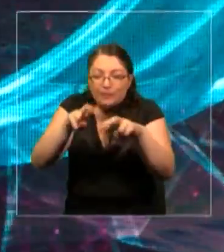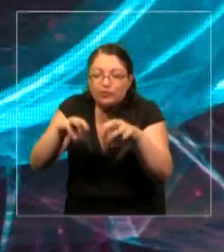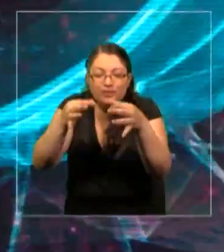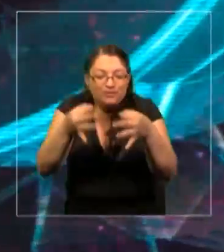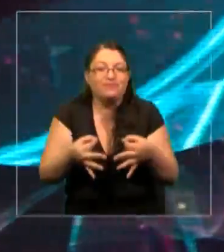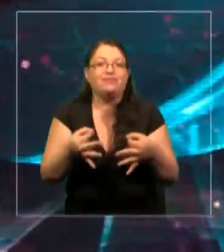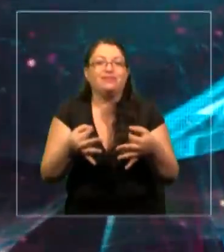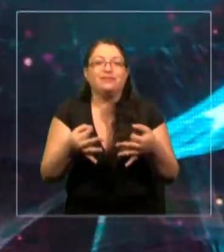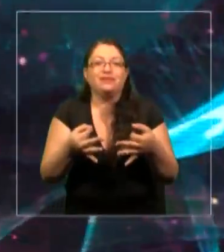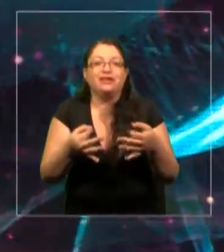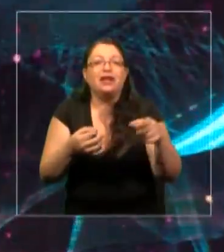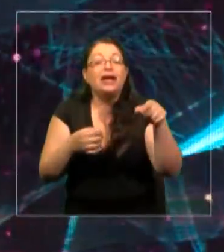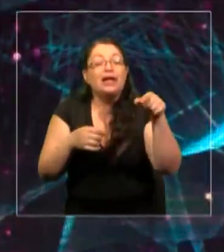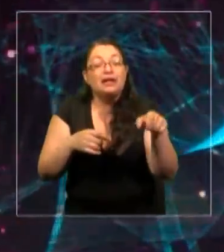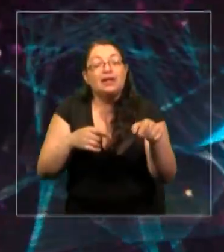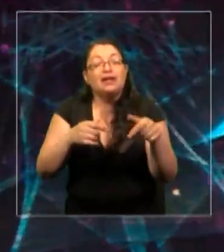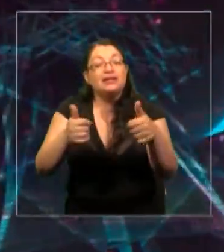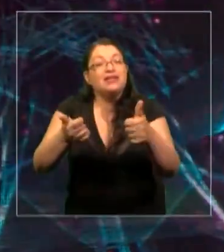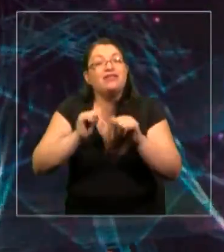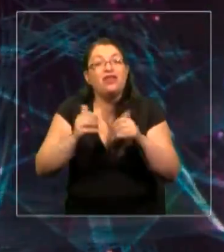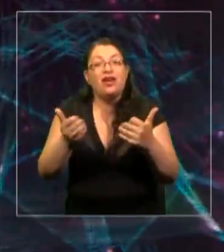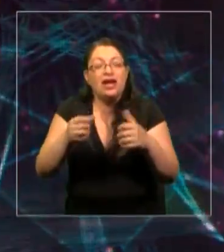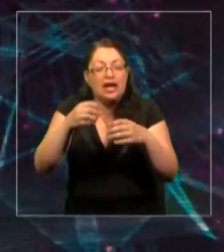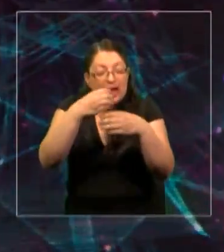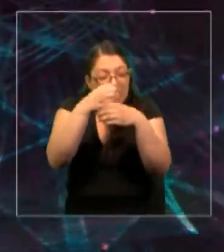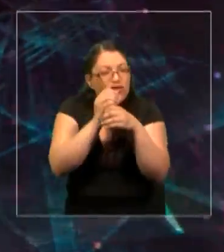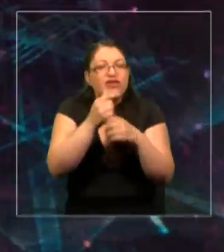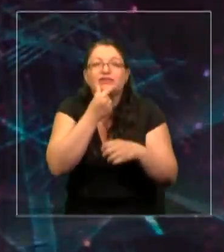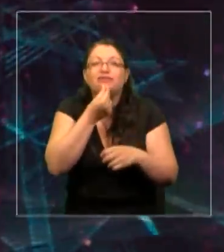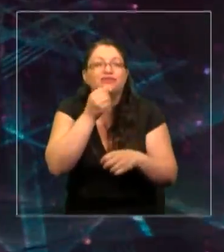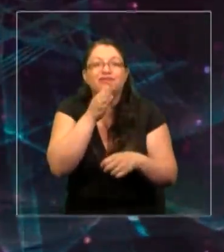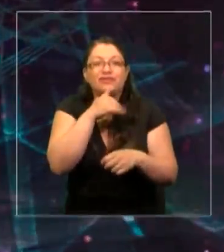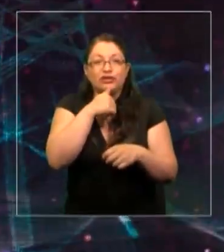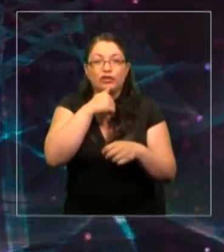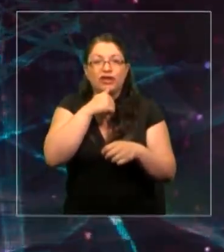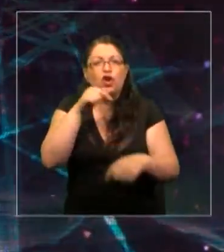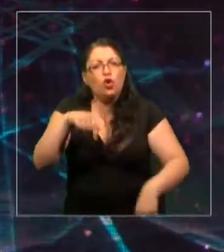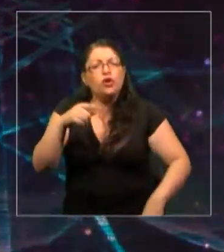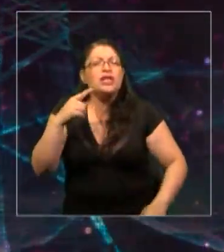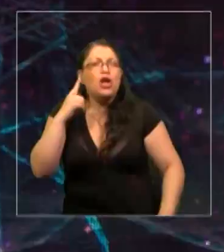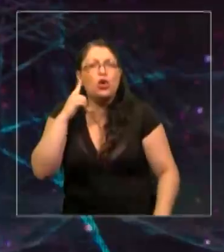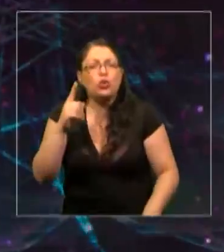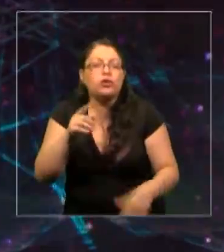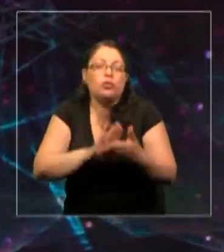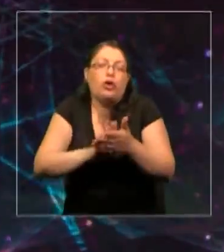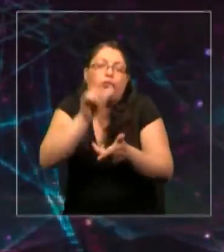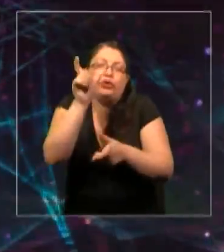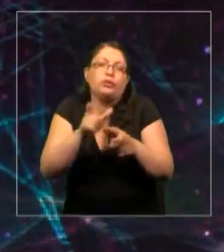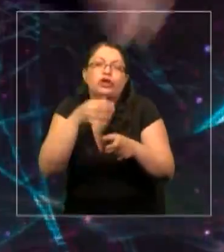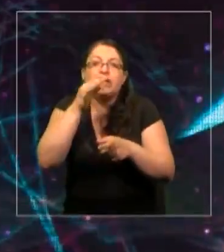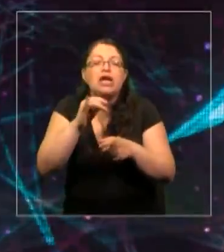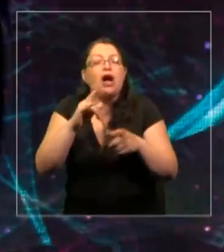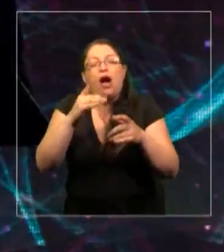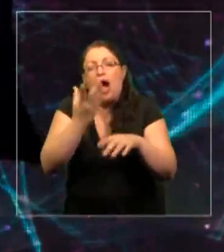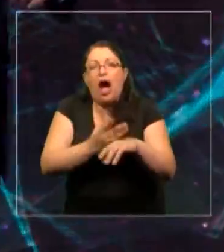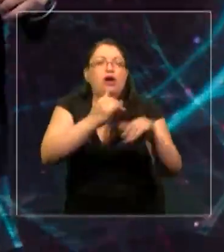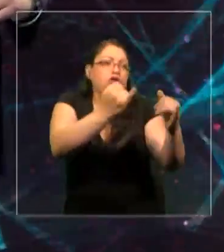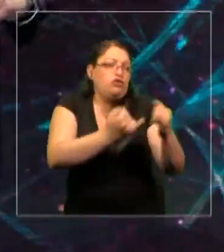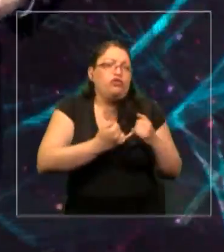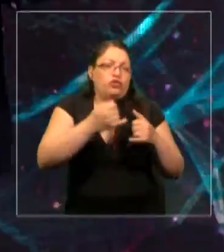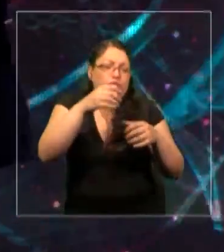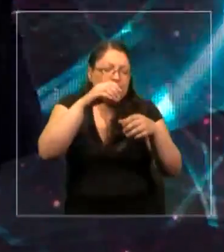Y el desafío es que la biología no es simple. Uno escucha a las personas que le dicen que puede tomar los datos biomédicos